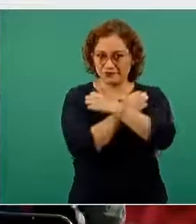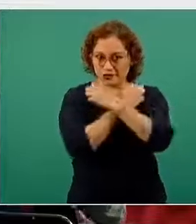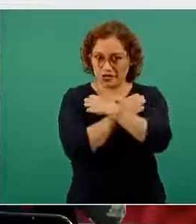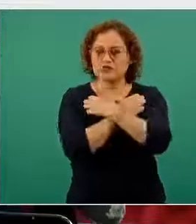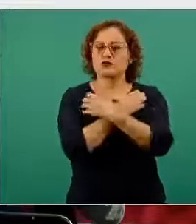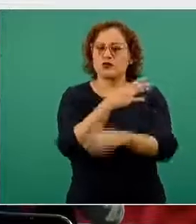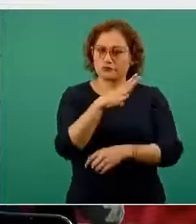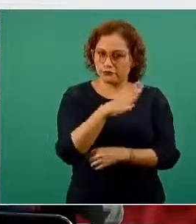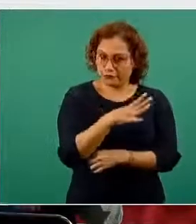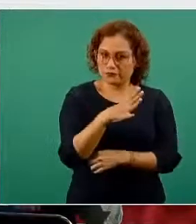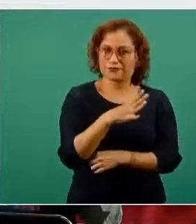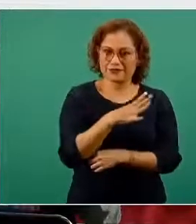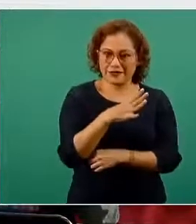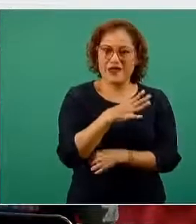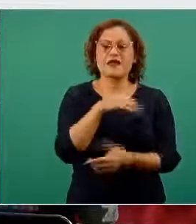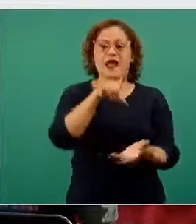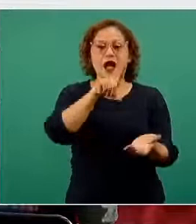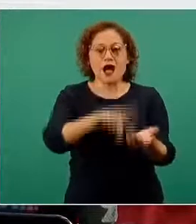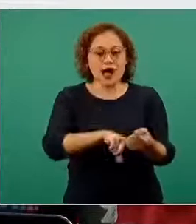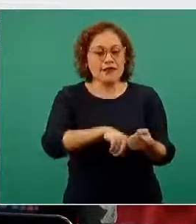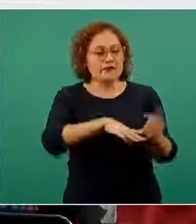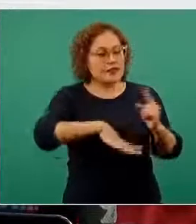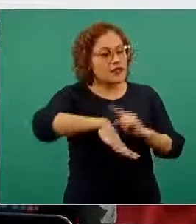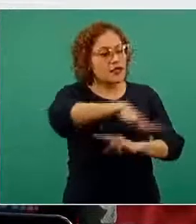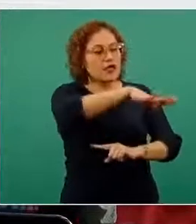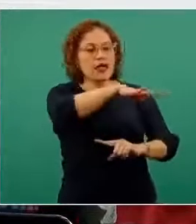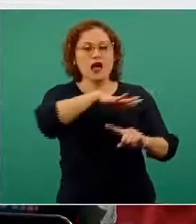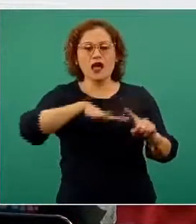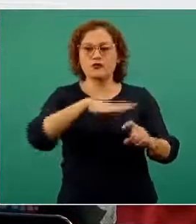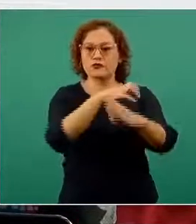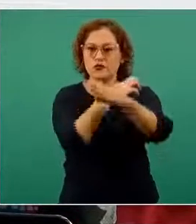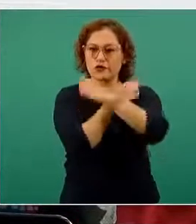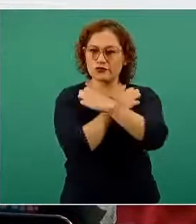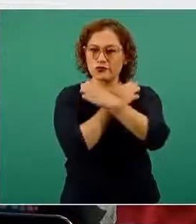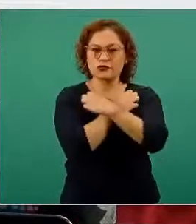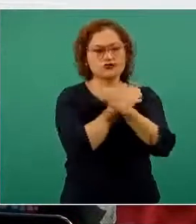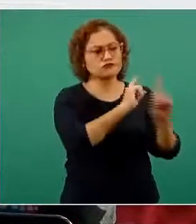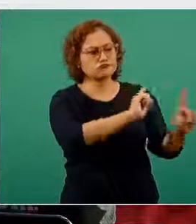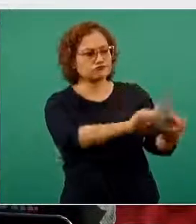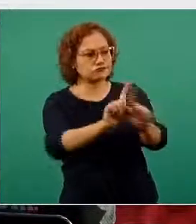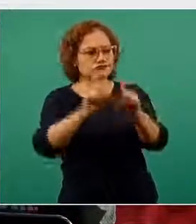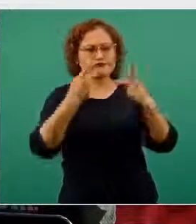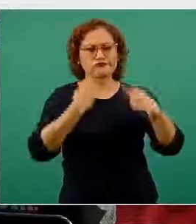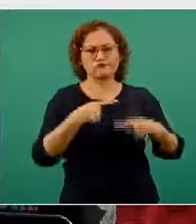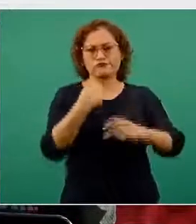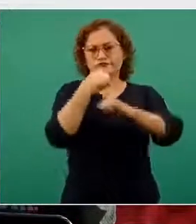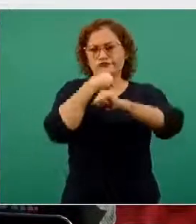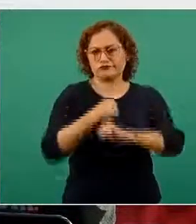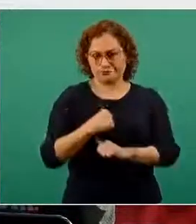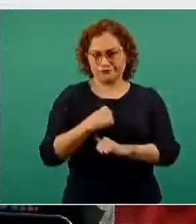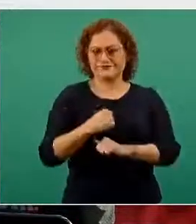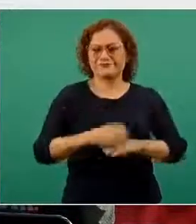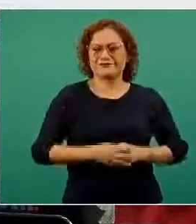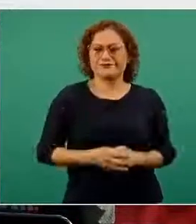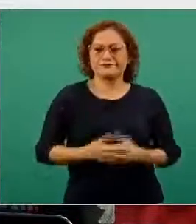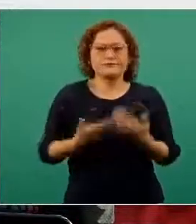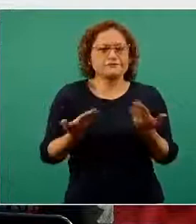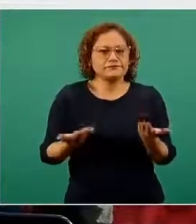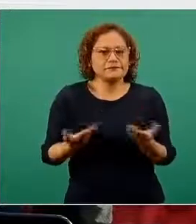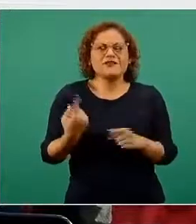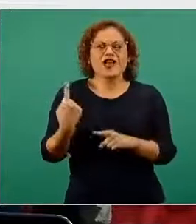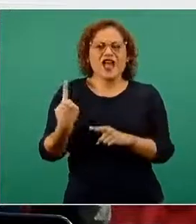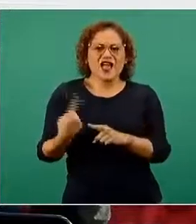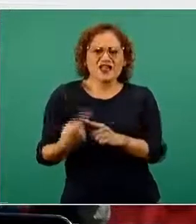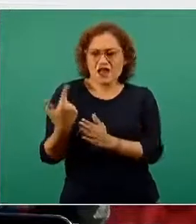aquellas personas que están en la actividad sustantiva de la educación. ¿Quién hizo el censo y por qué